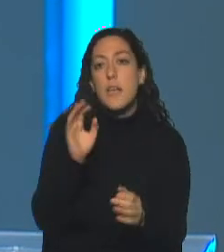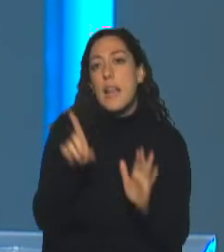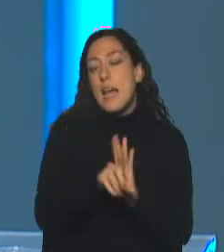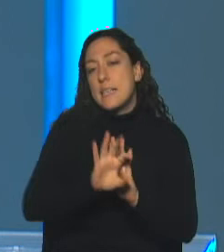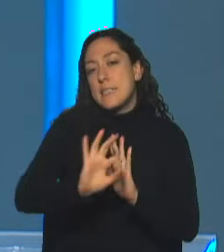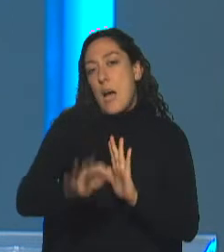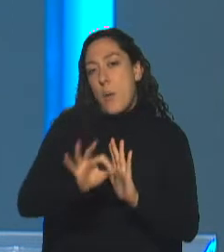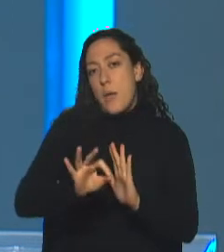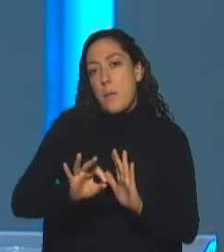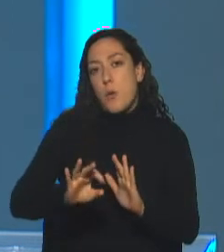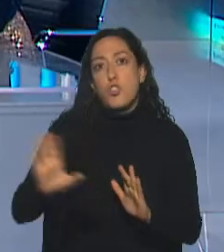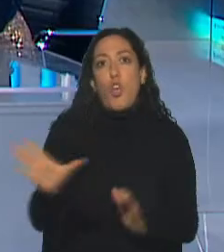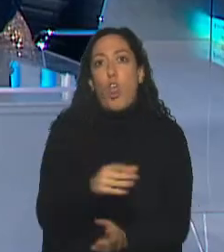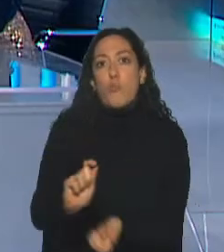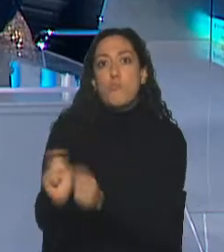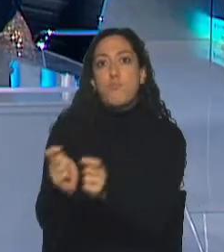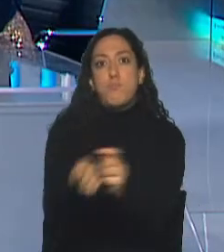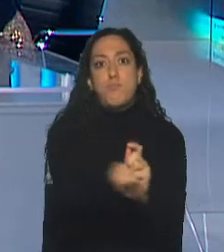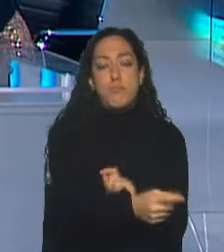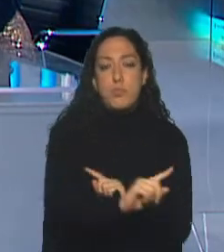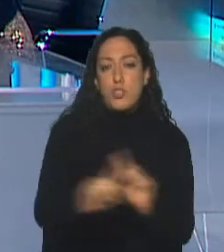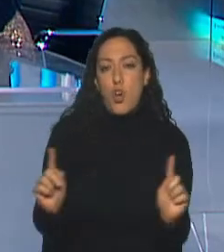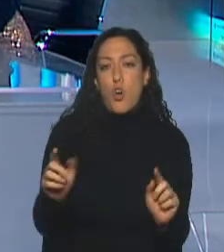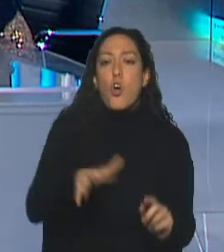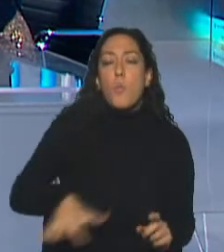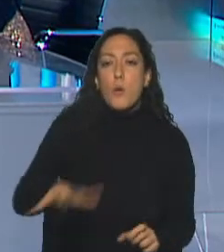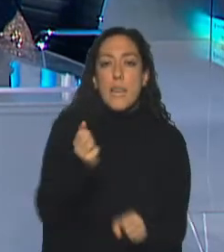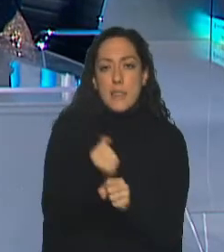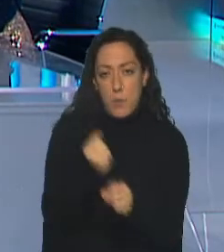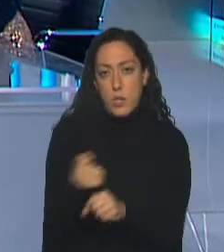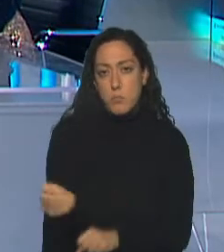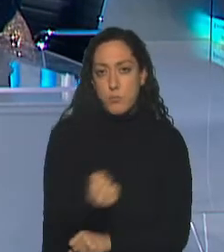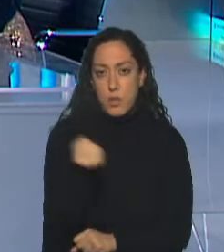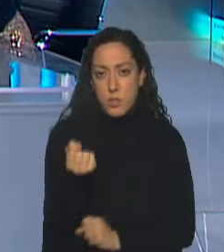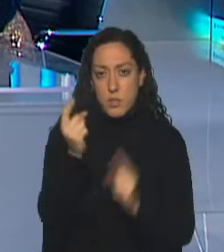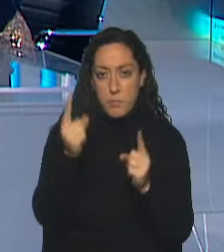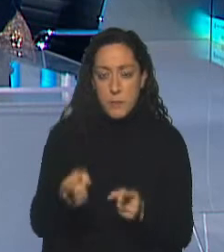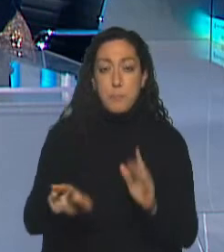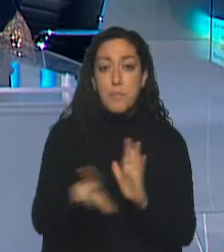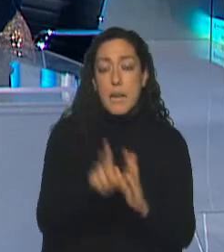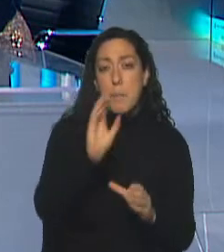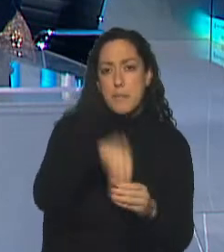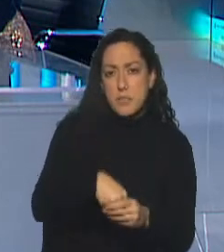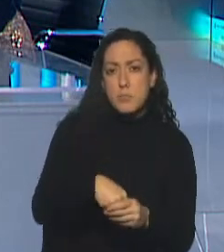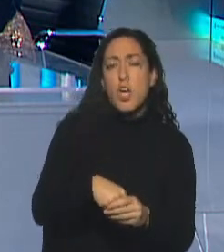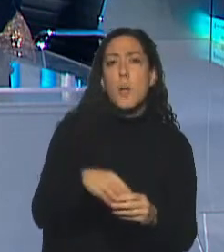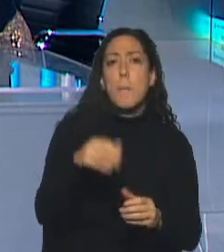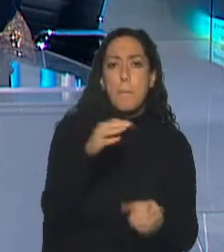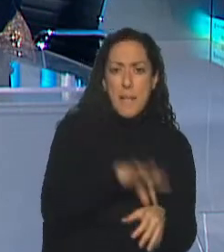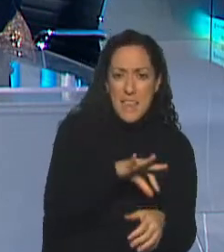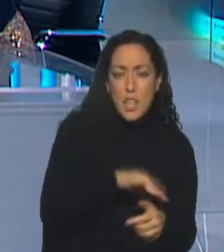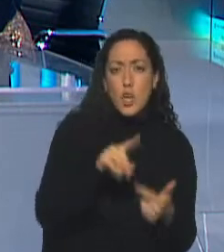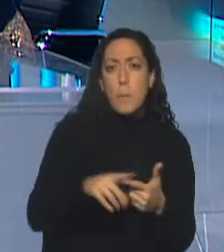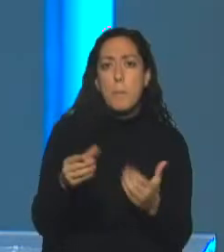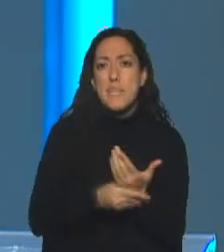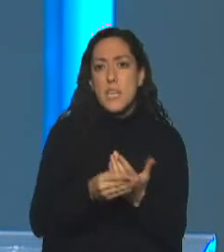no va a cambiar todo es importante trabajar con la comunidad pero en esta ley participaron las sociedades médicas el Ministerio de